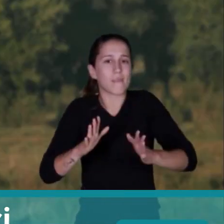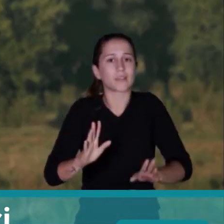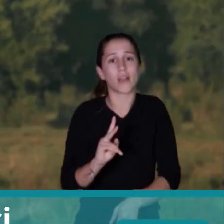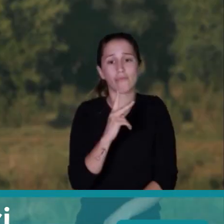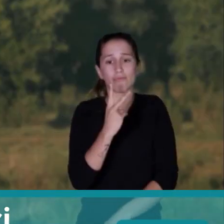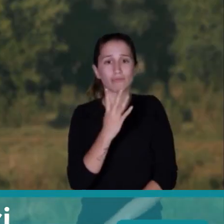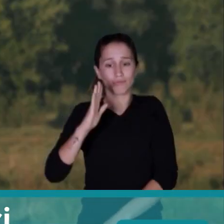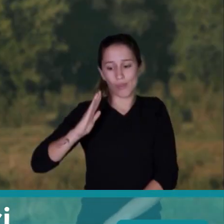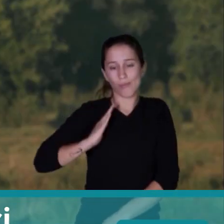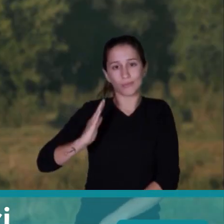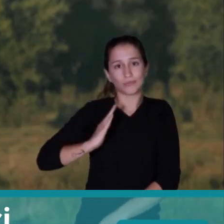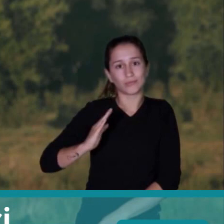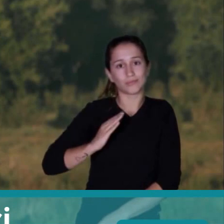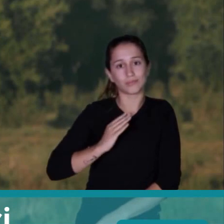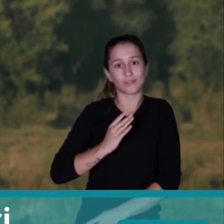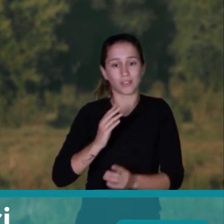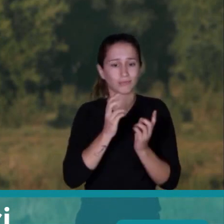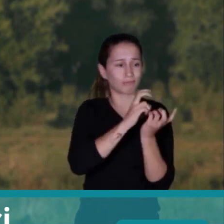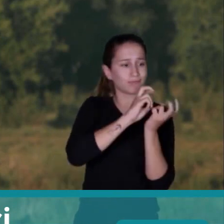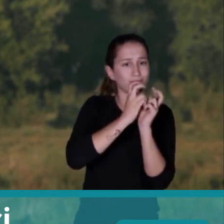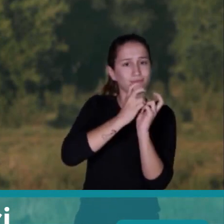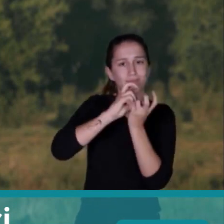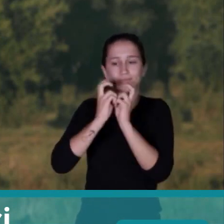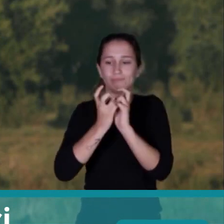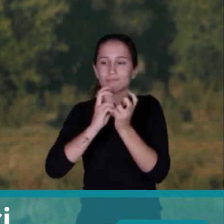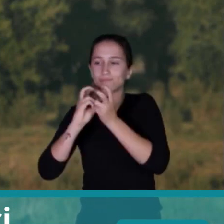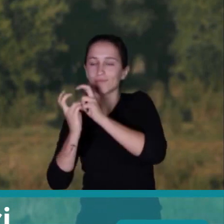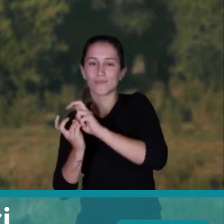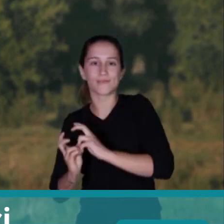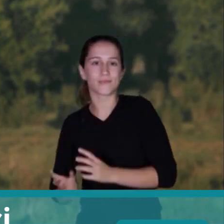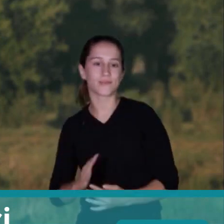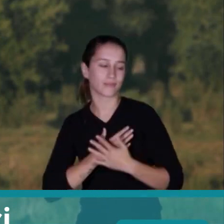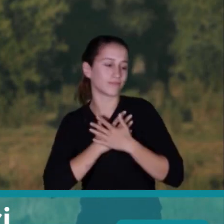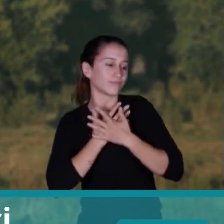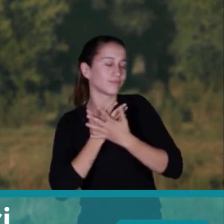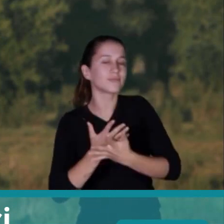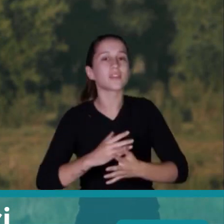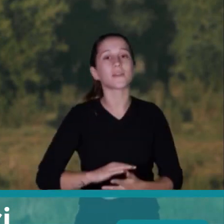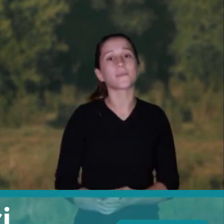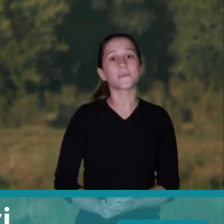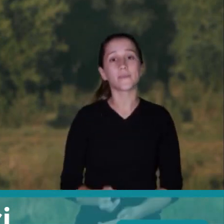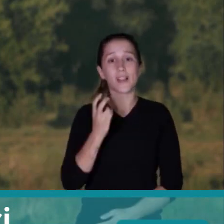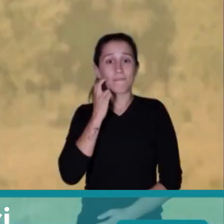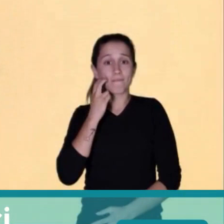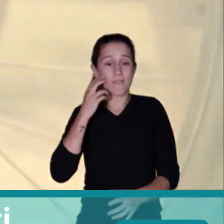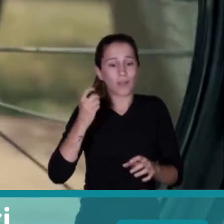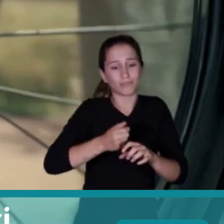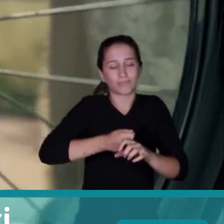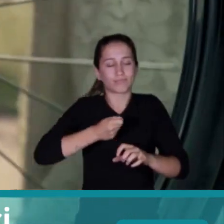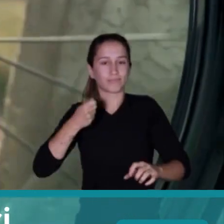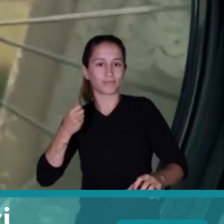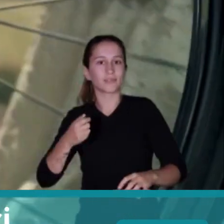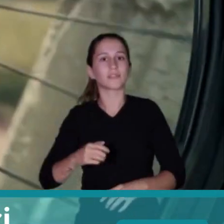verbena, va a estar Belén Yacuza y La Plapla. La idea es reunir cantautoras en este ciclo. Así